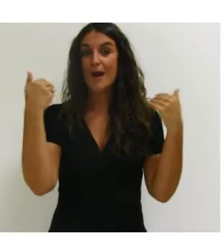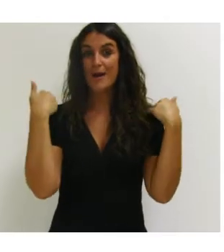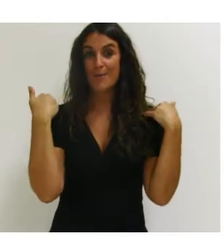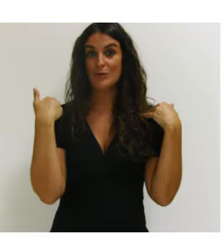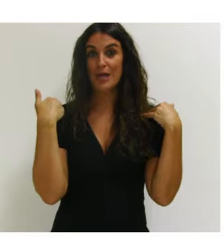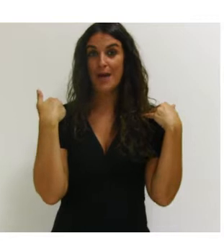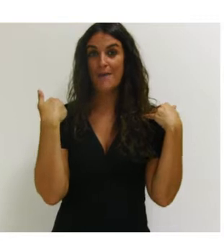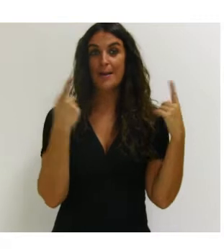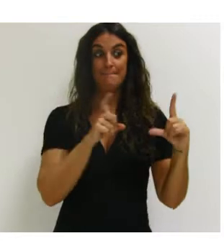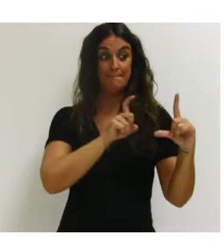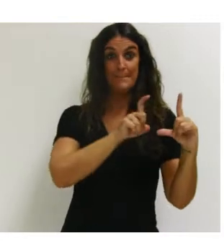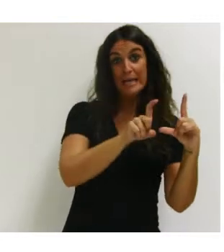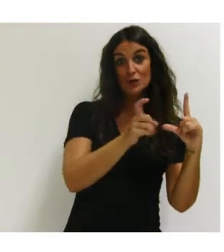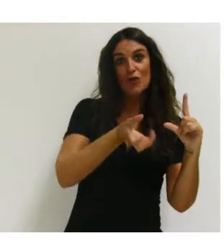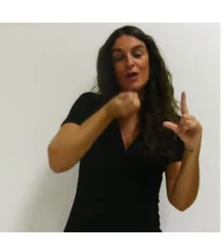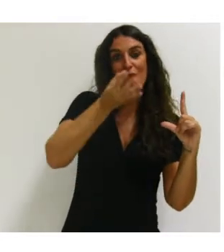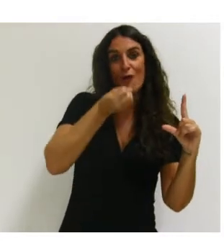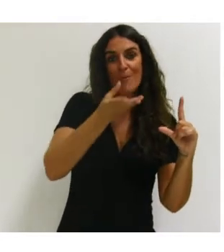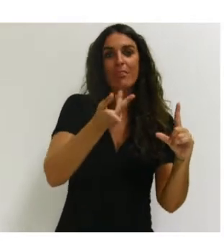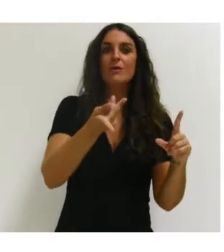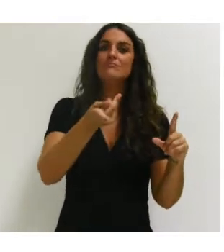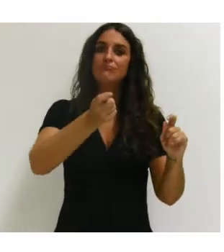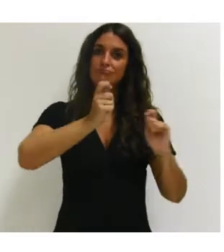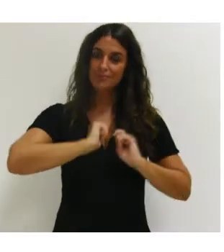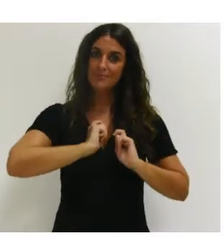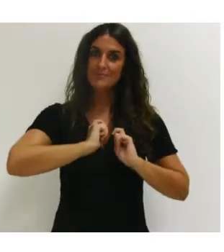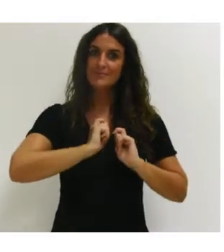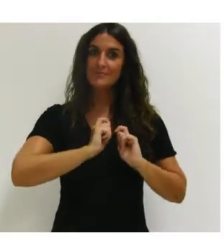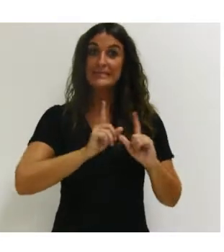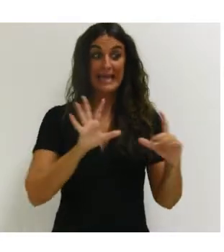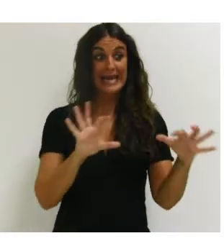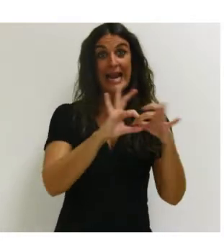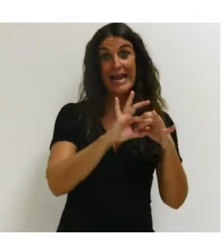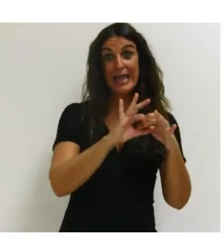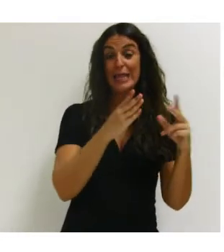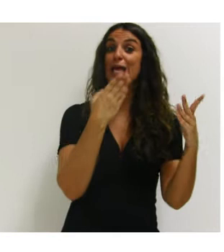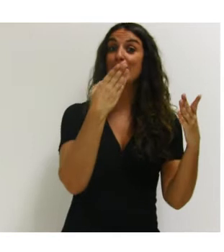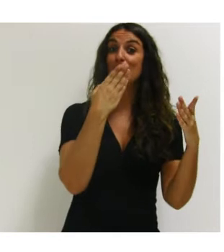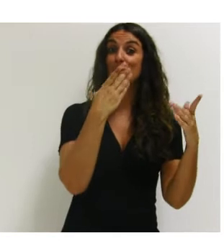el título y aquí está la ficha. Y en este enlace puedo consultar el documento.